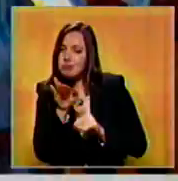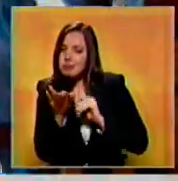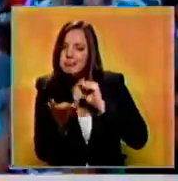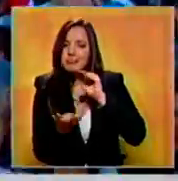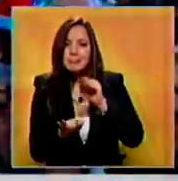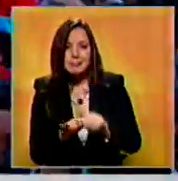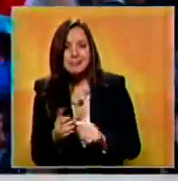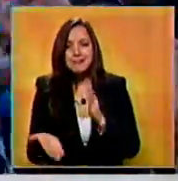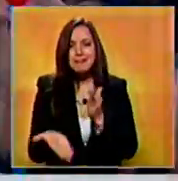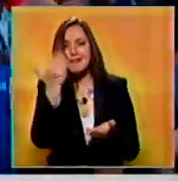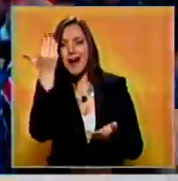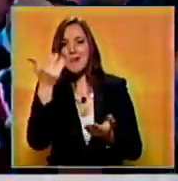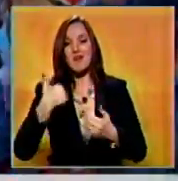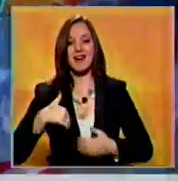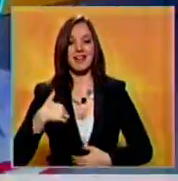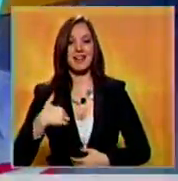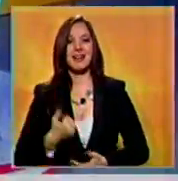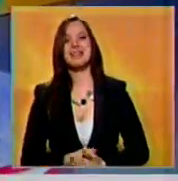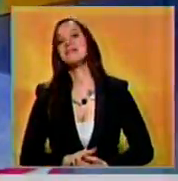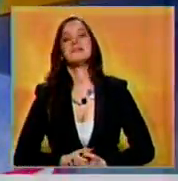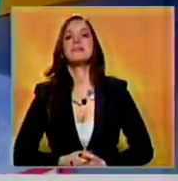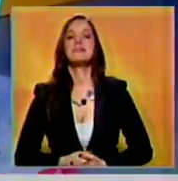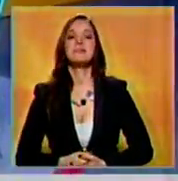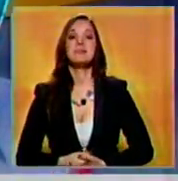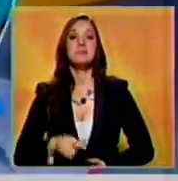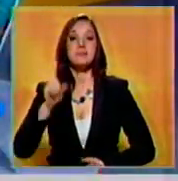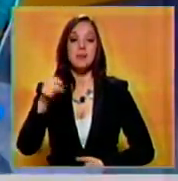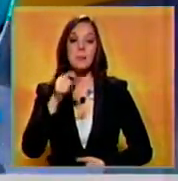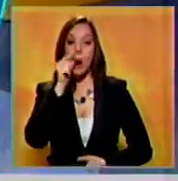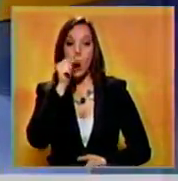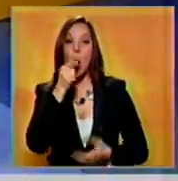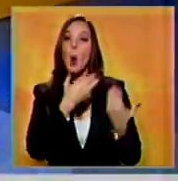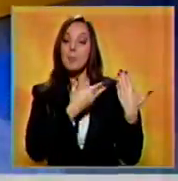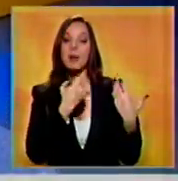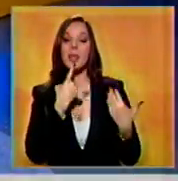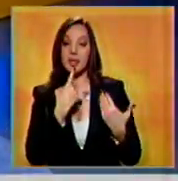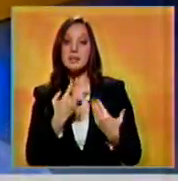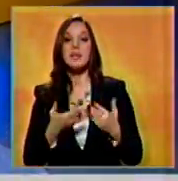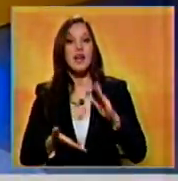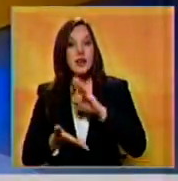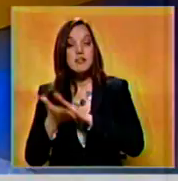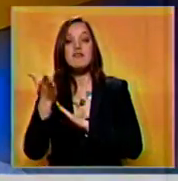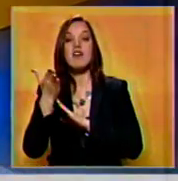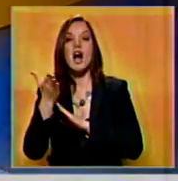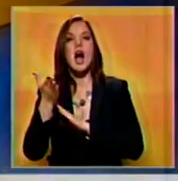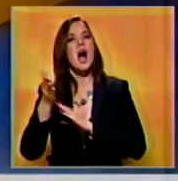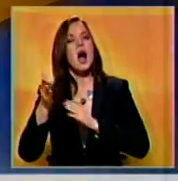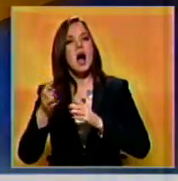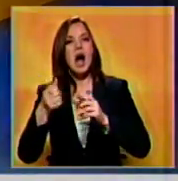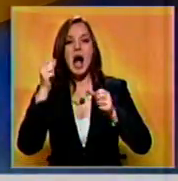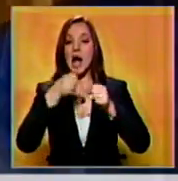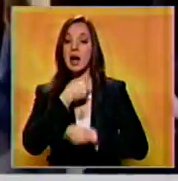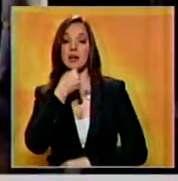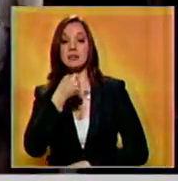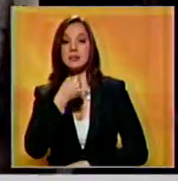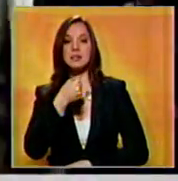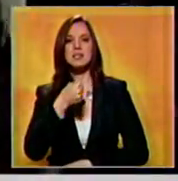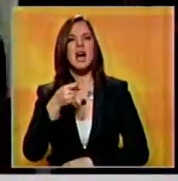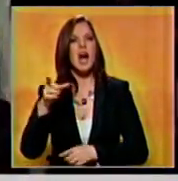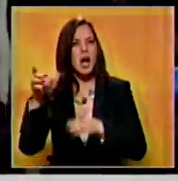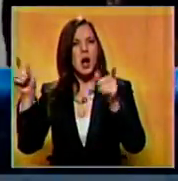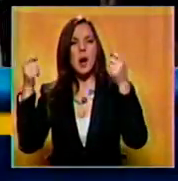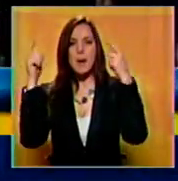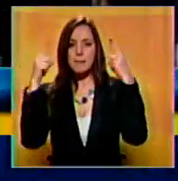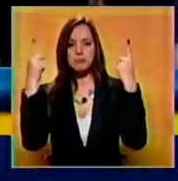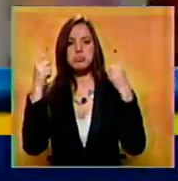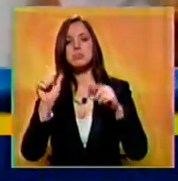vamos Argentina. Y nuestro querido Oscarcito dirá presente en los premios Juventud con su nuevo tema. El 17 de